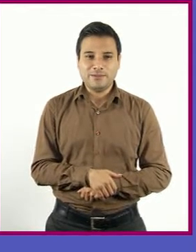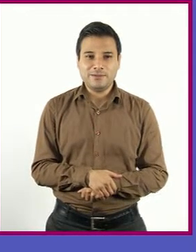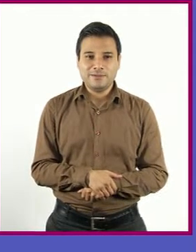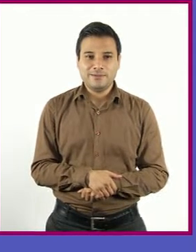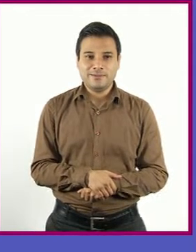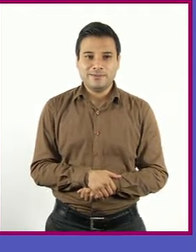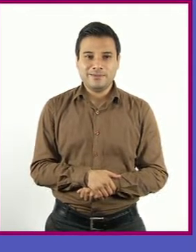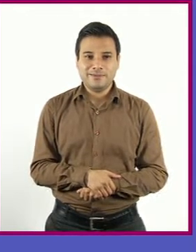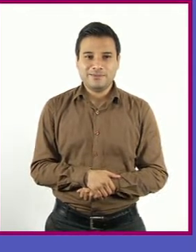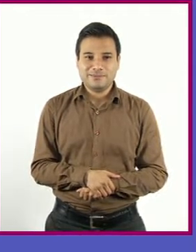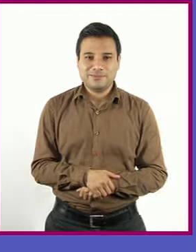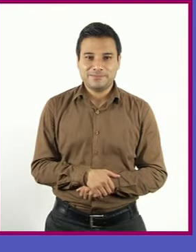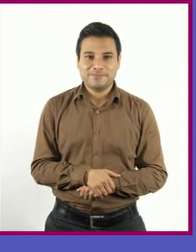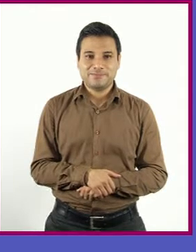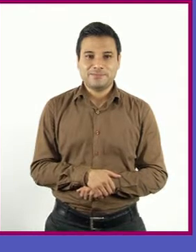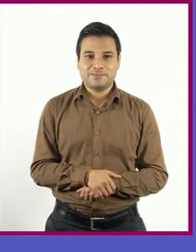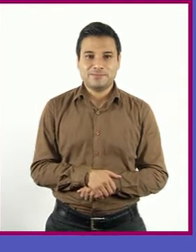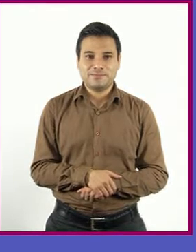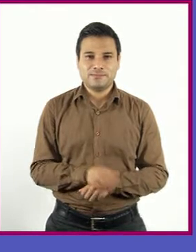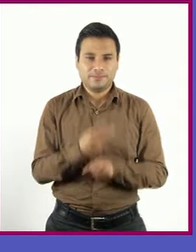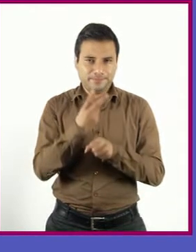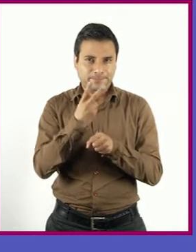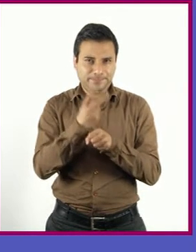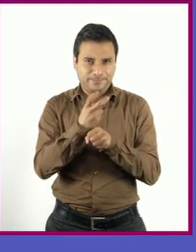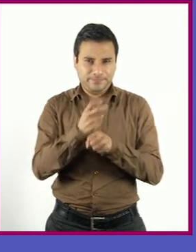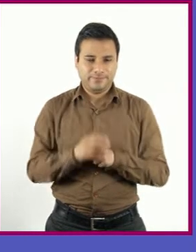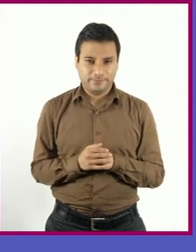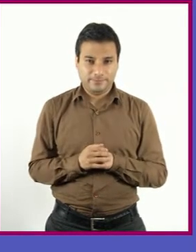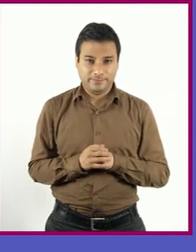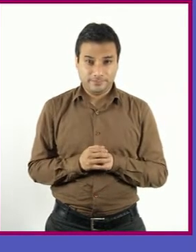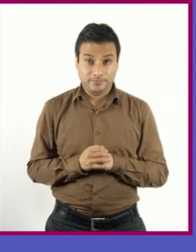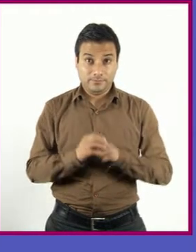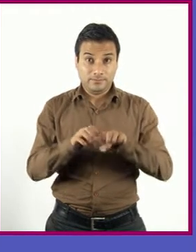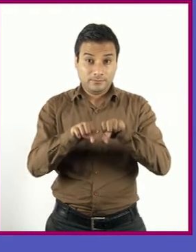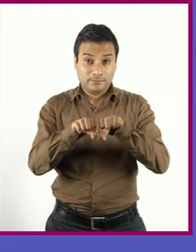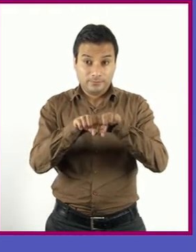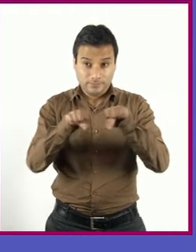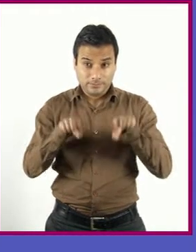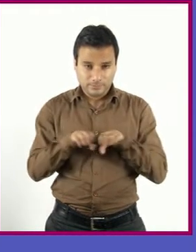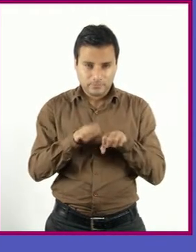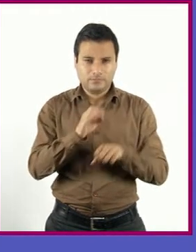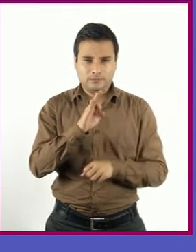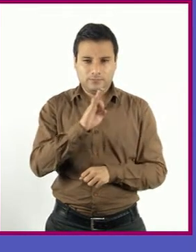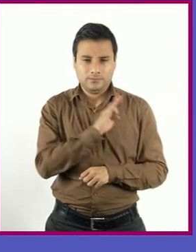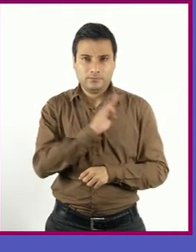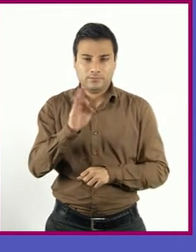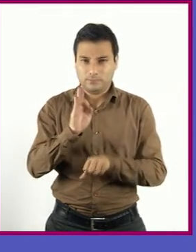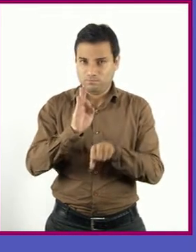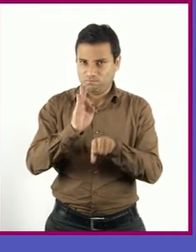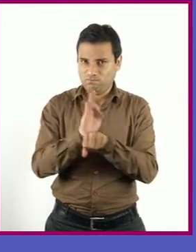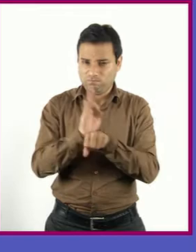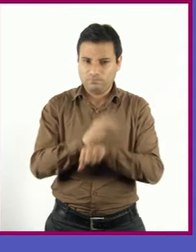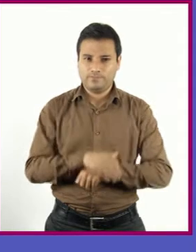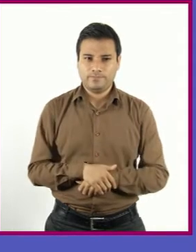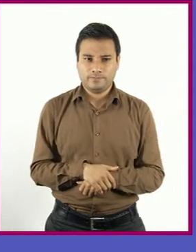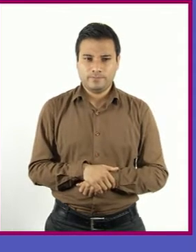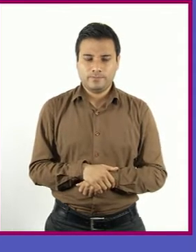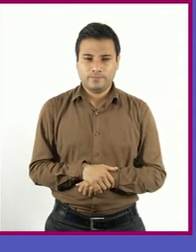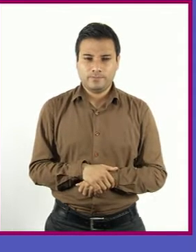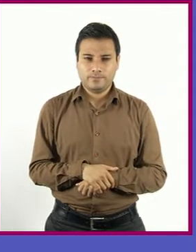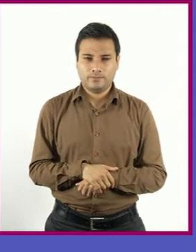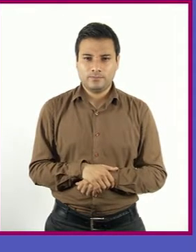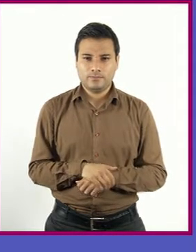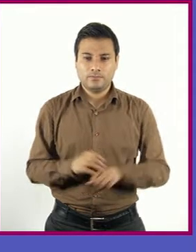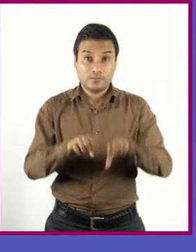segunda mitad, los equipos deberán defender la línea de gol opuesta a la que defendieron en la primera mitad.